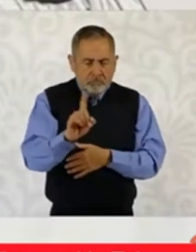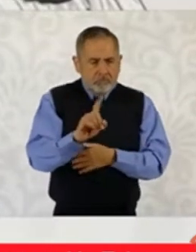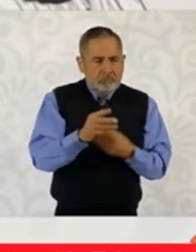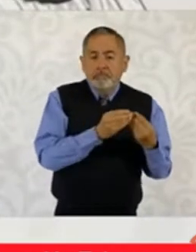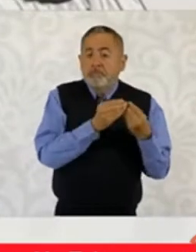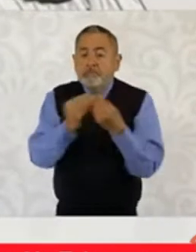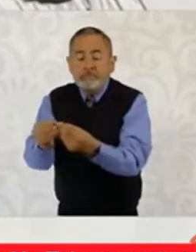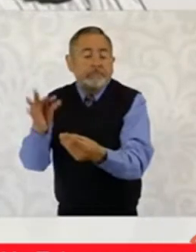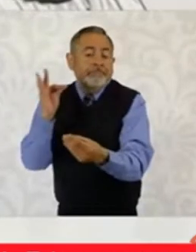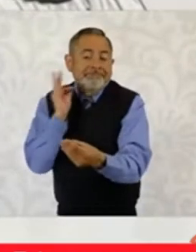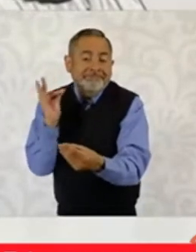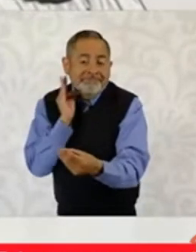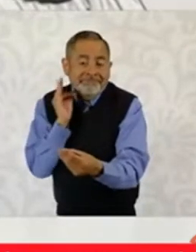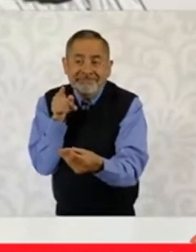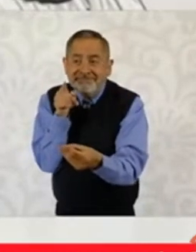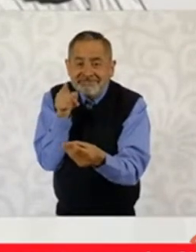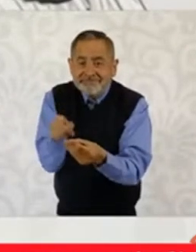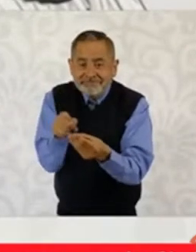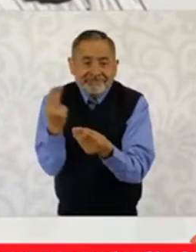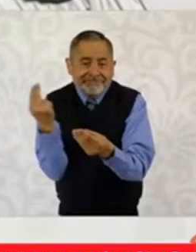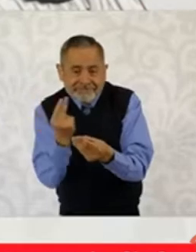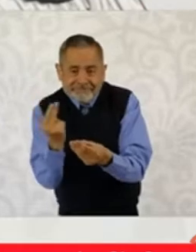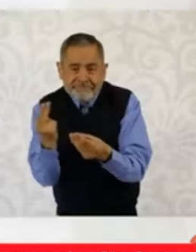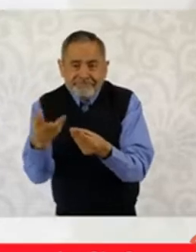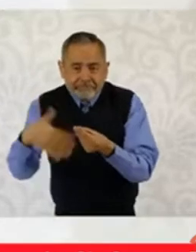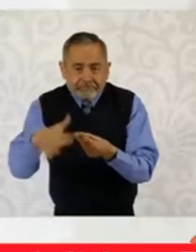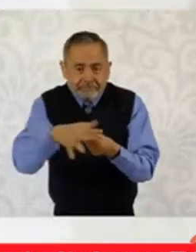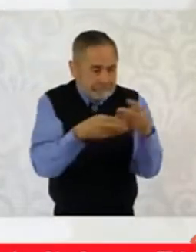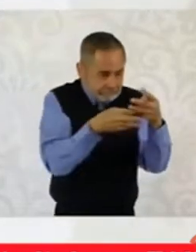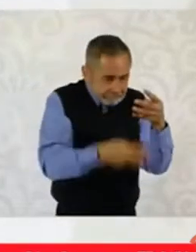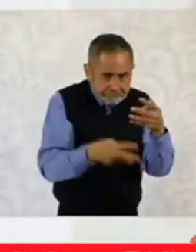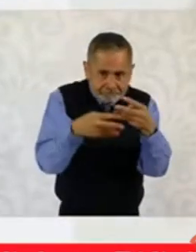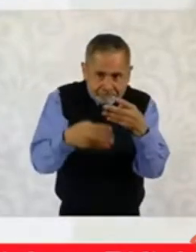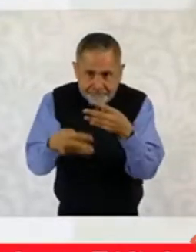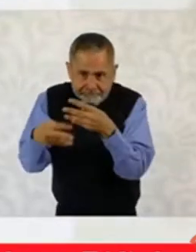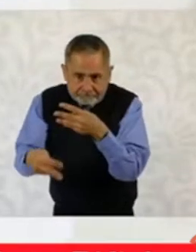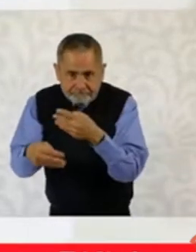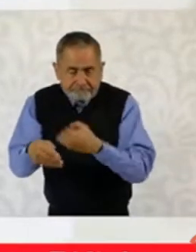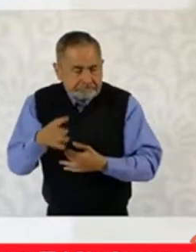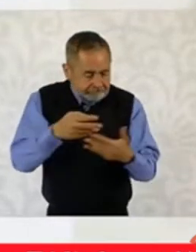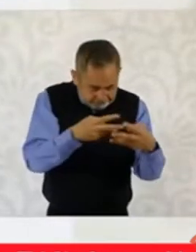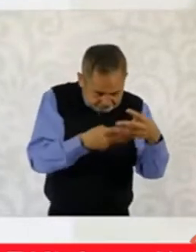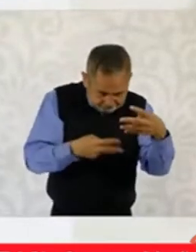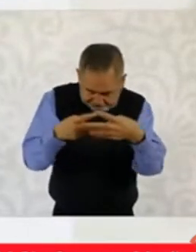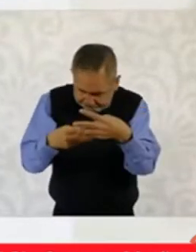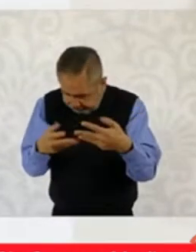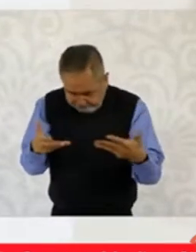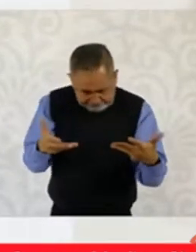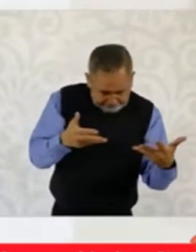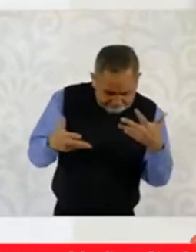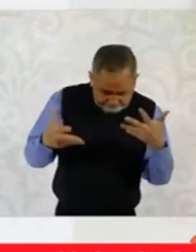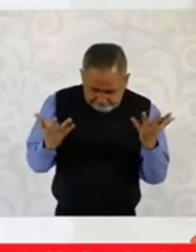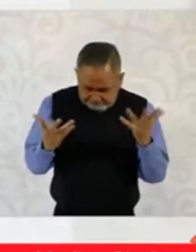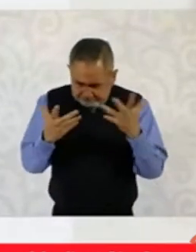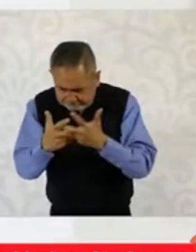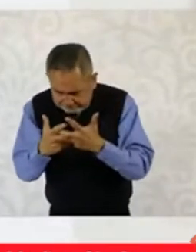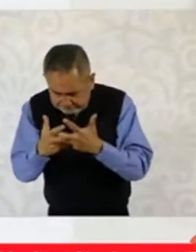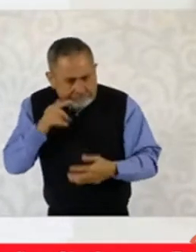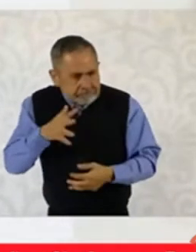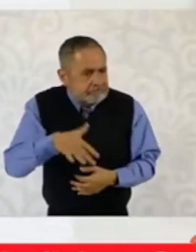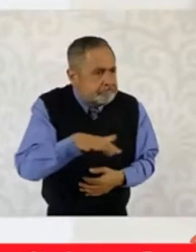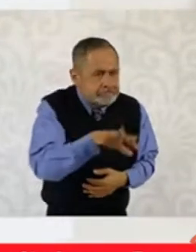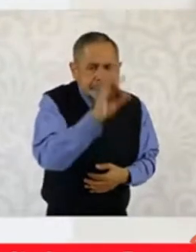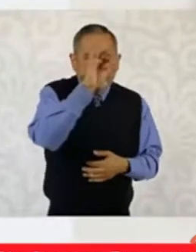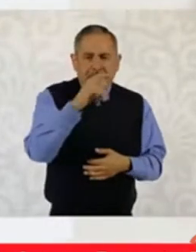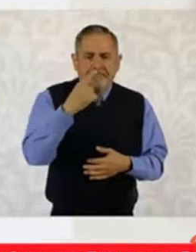fiscalía que está buscando una persona, pues tienen que estar disponibles esas bases de datos para la fiscalía para poder saber si la